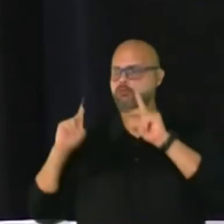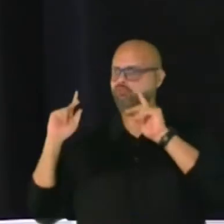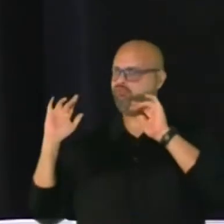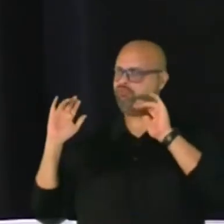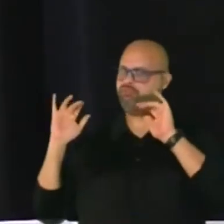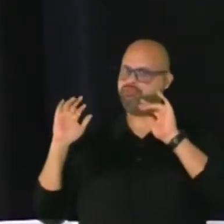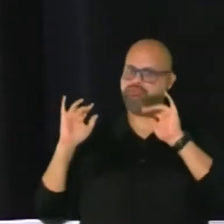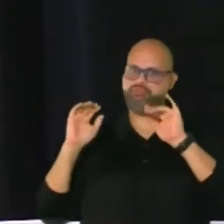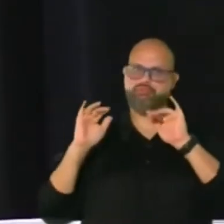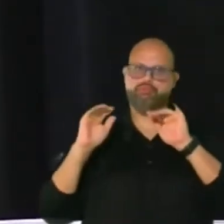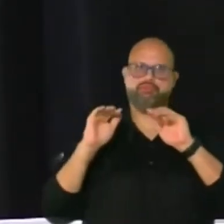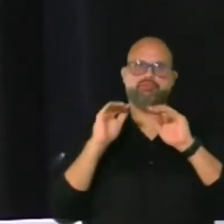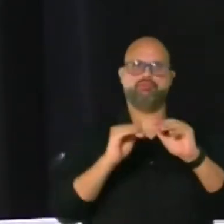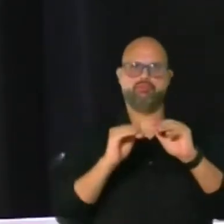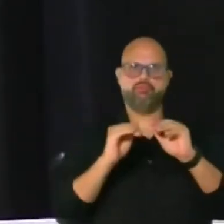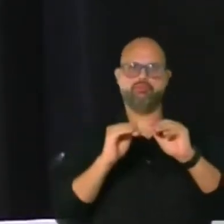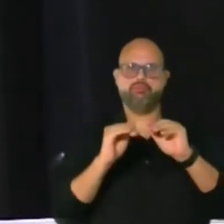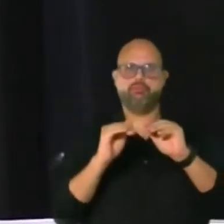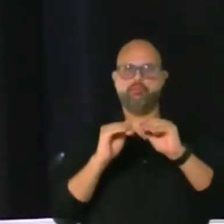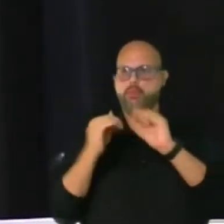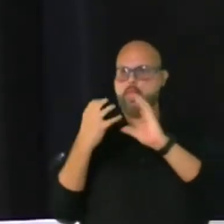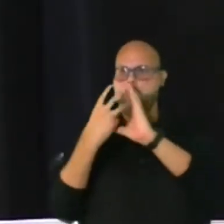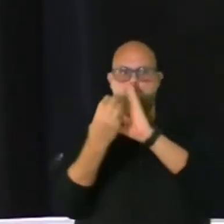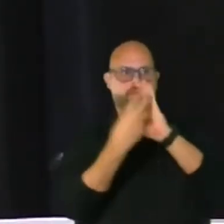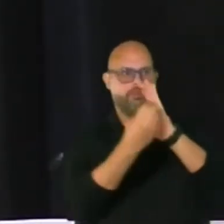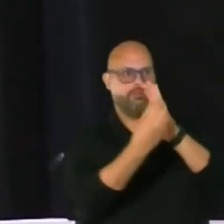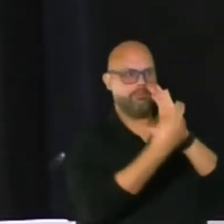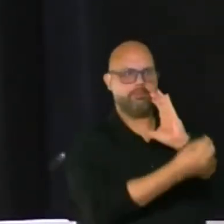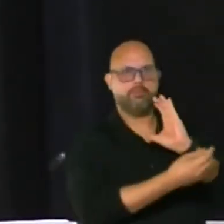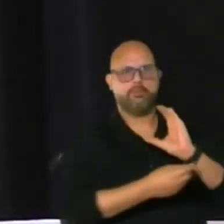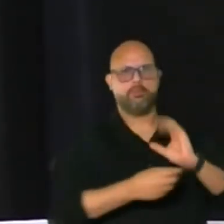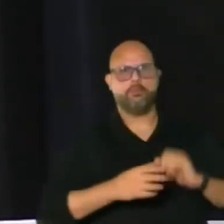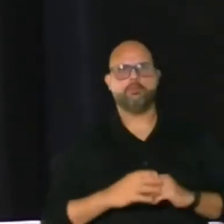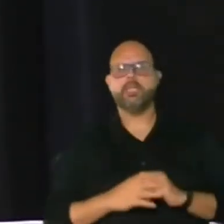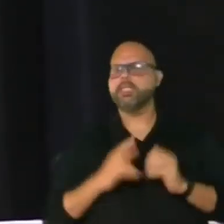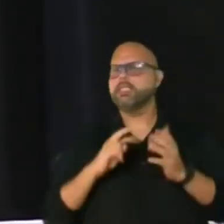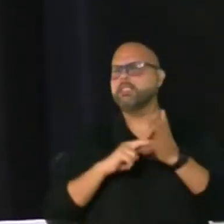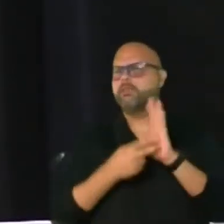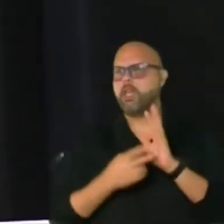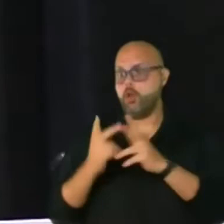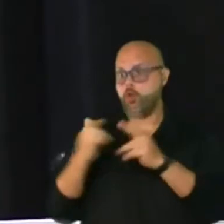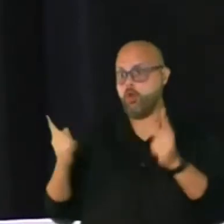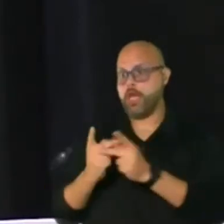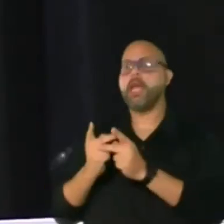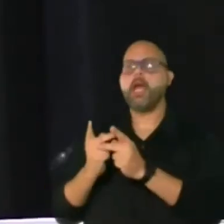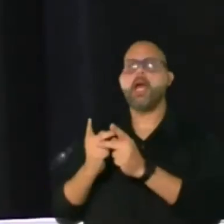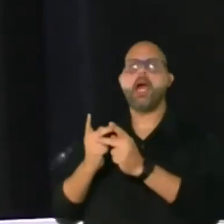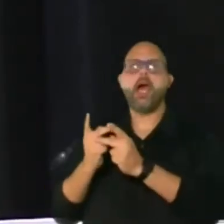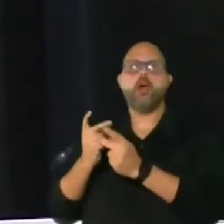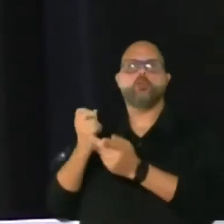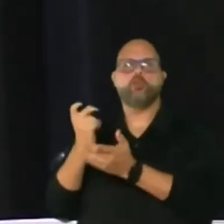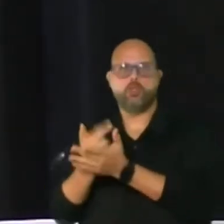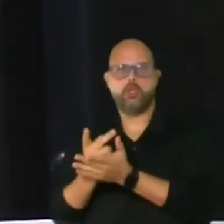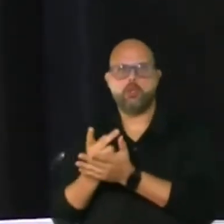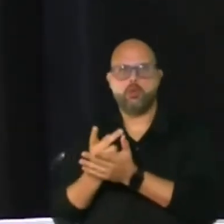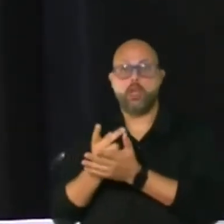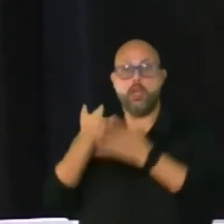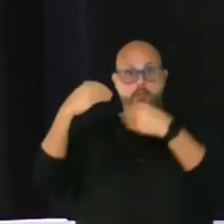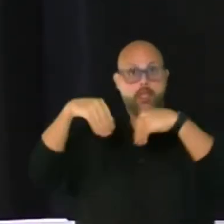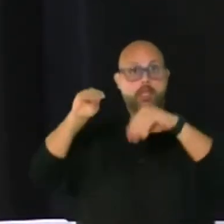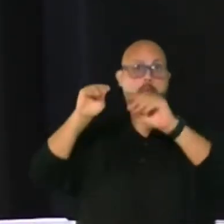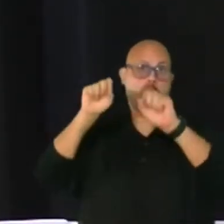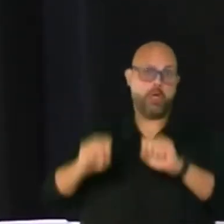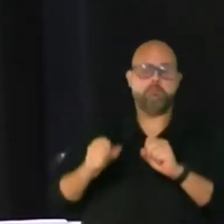los establecimientos autorizados, es decir, en aquellos lugares autorizados donde se pueda vender, ya sea